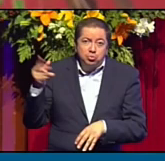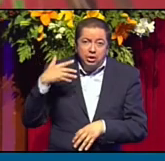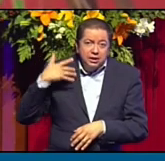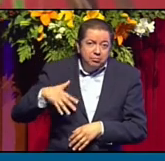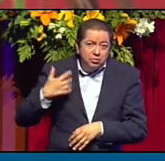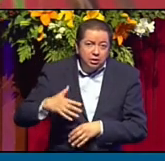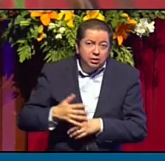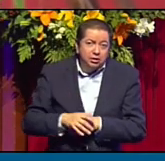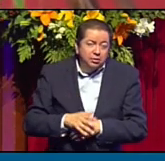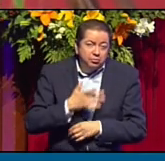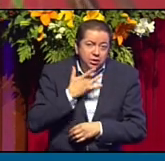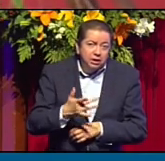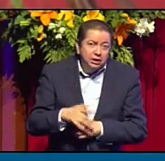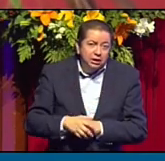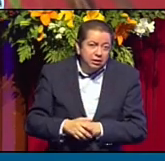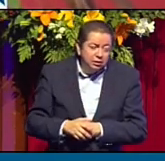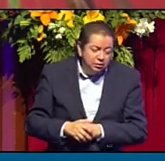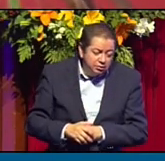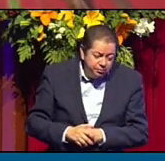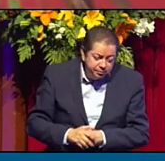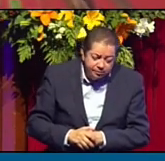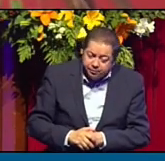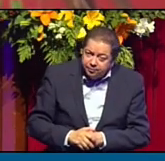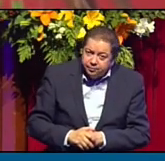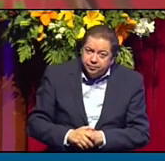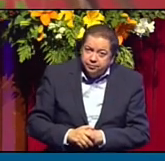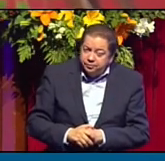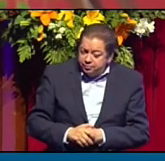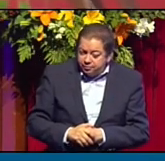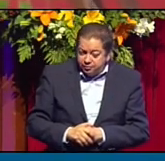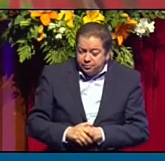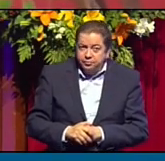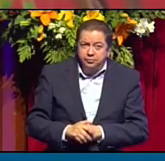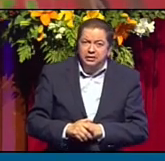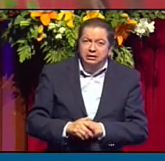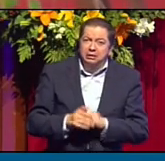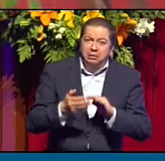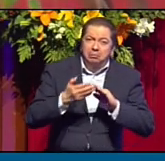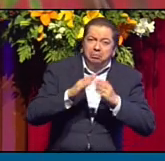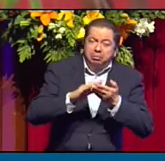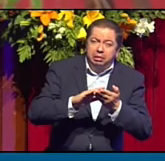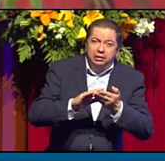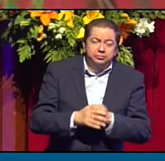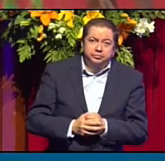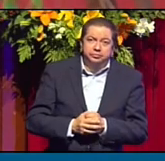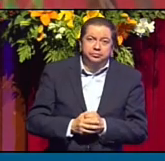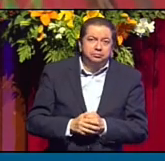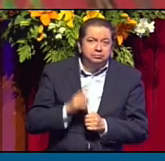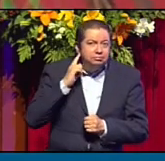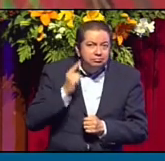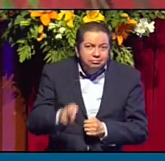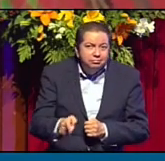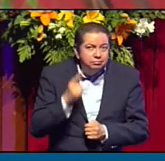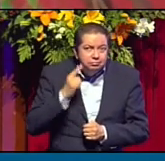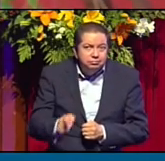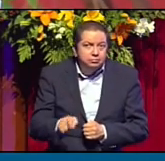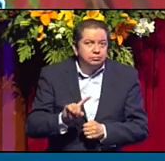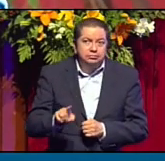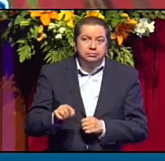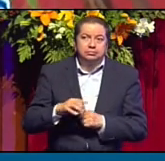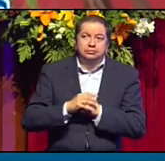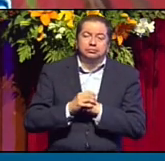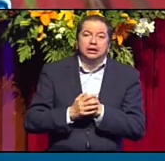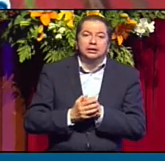porque como estaba, ya estaba muy deteriorada, de muchos años ya, nunca se le ha hecho un arreglo, nada. El tiempo